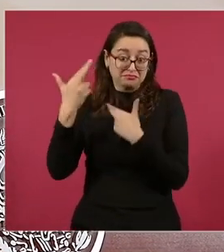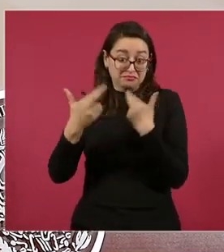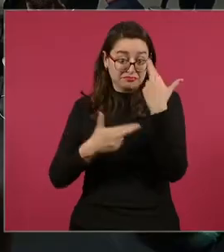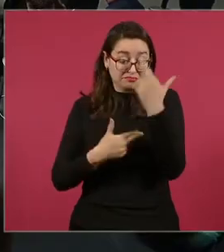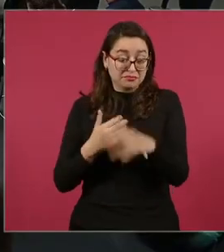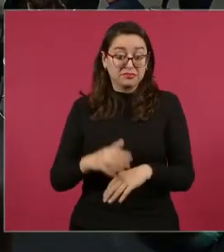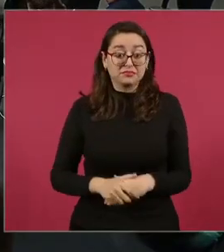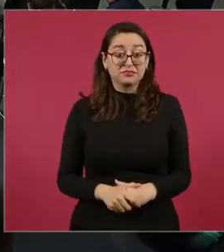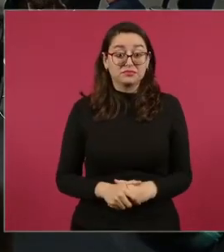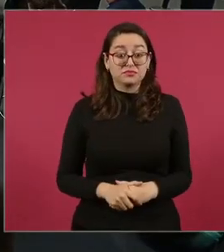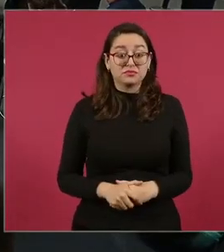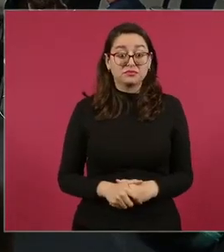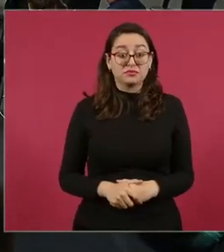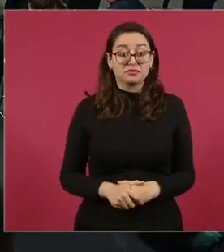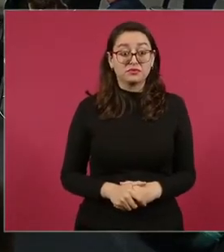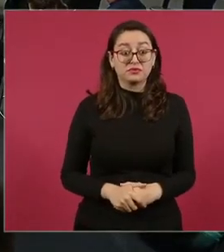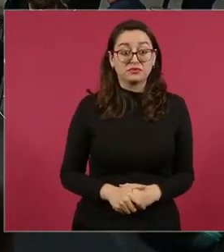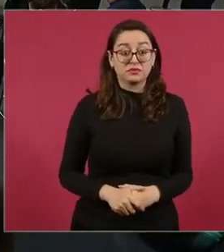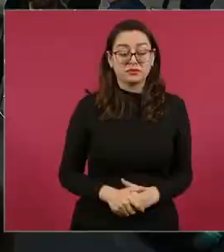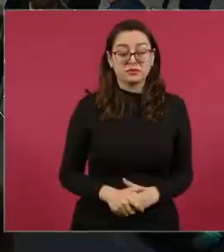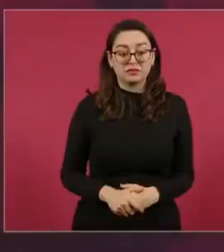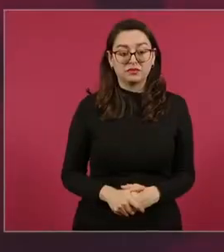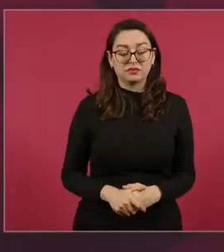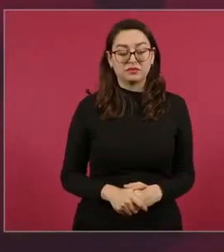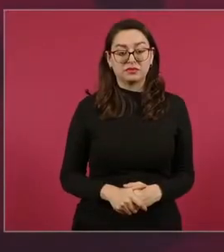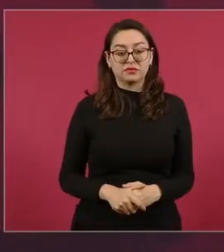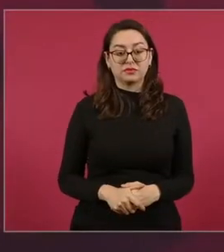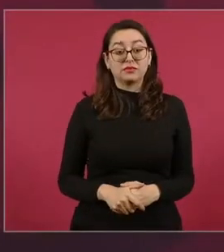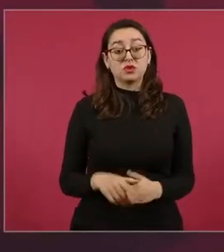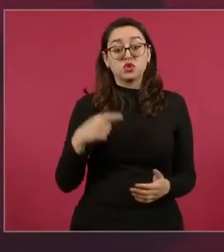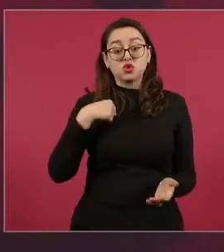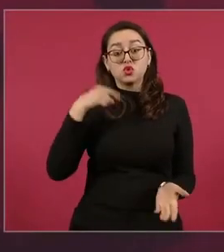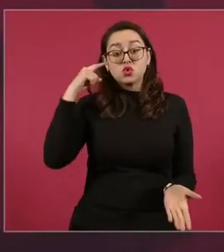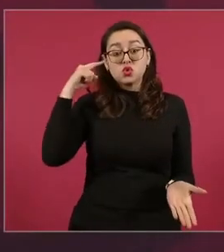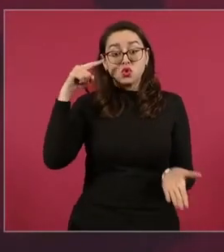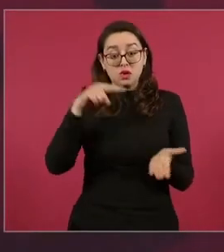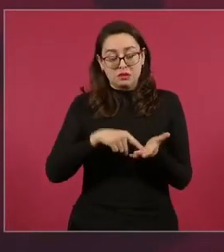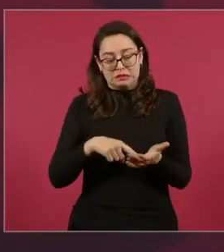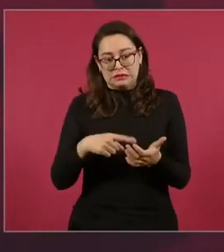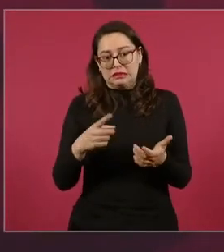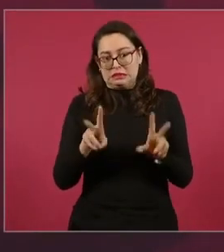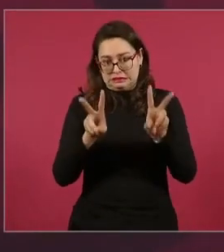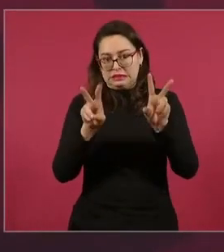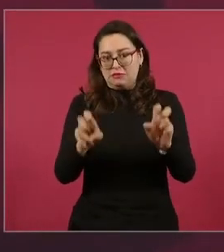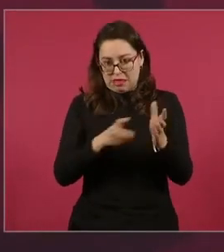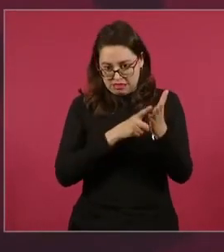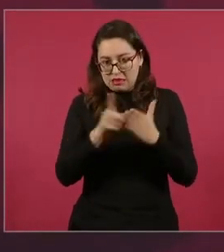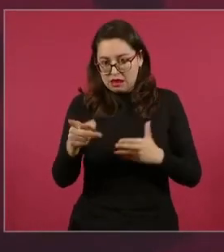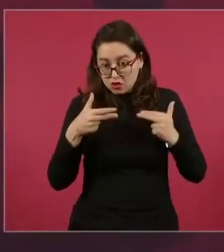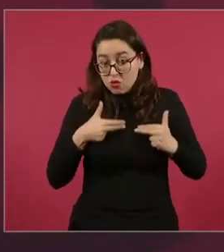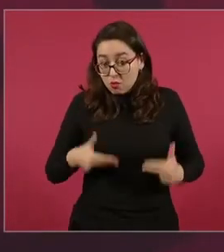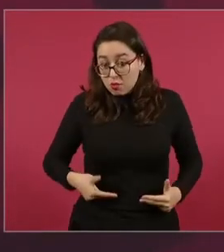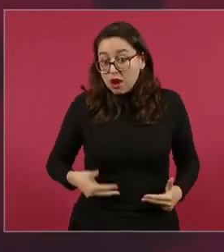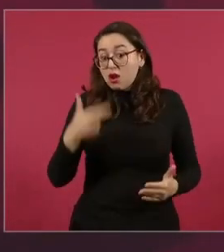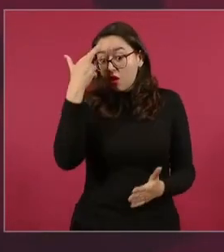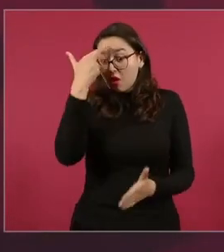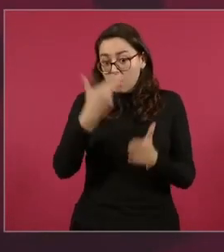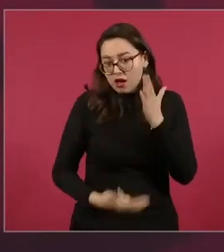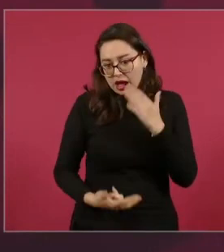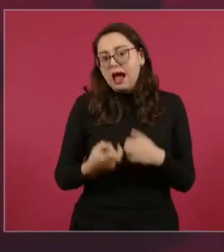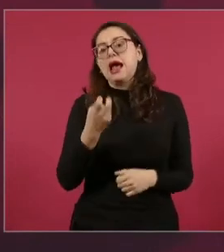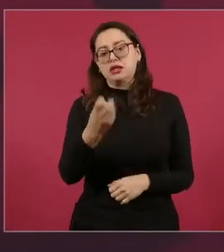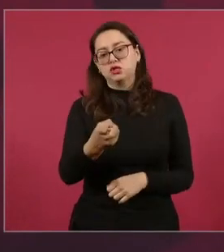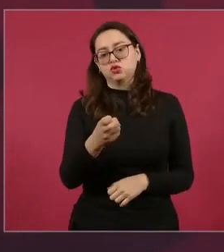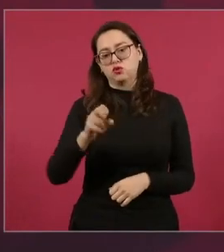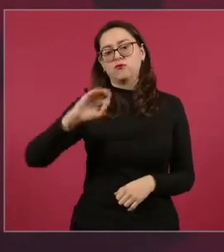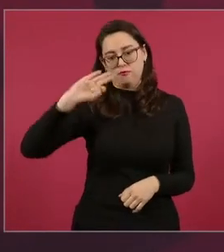que, primero, lo de la violación de derechos, ¿no? Eso sí, hay que atenderlo, es